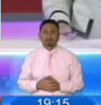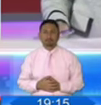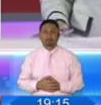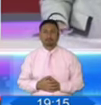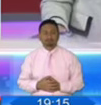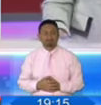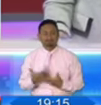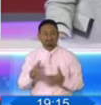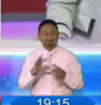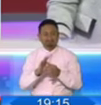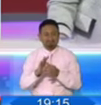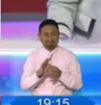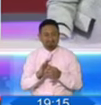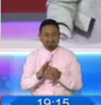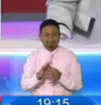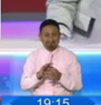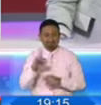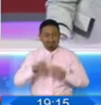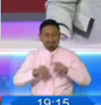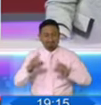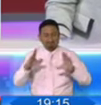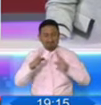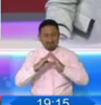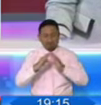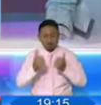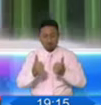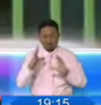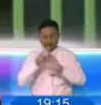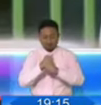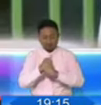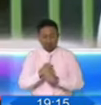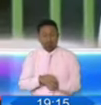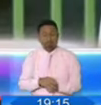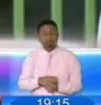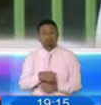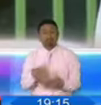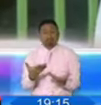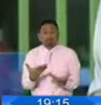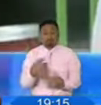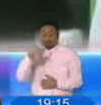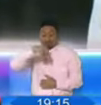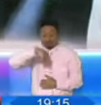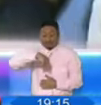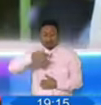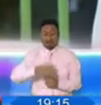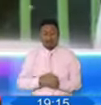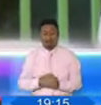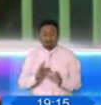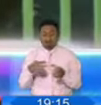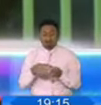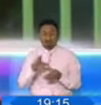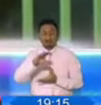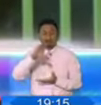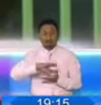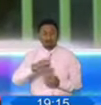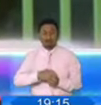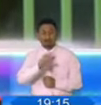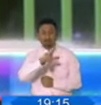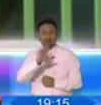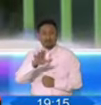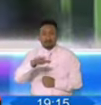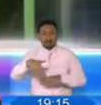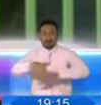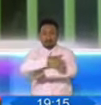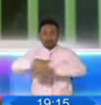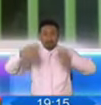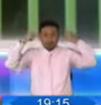María Fernanda, ¿qué tal? Buenas noches, amigos en casa, una excelente noche. Nosotros nos encontramos aquí en la sede de Alianza País en la Avenida de